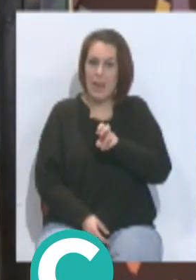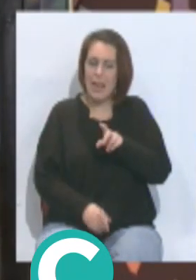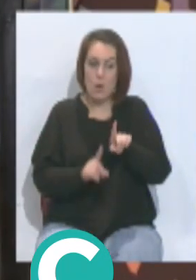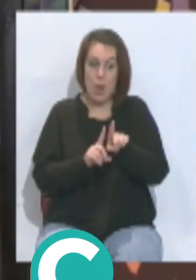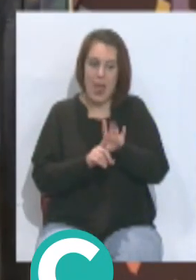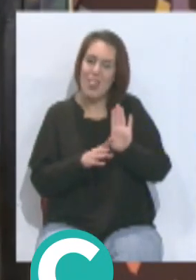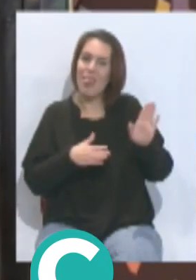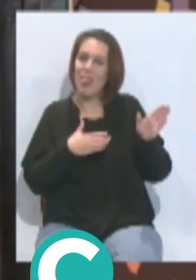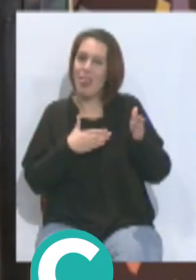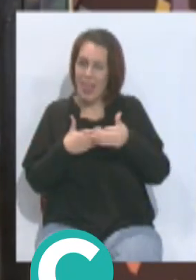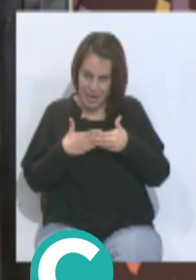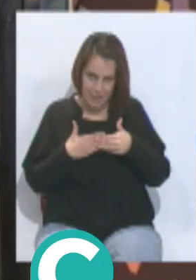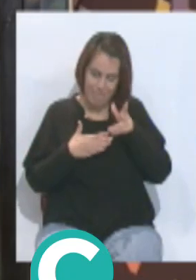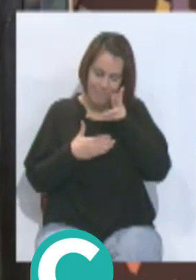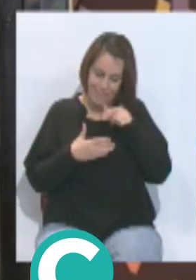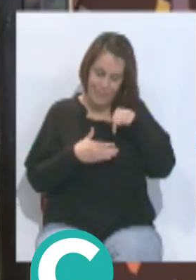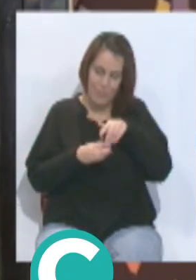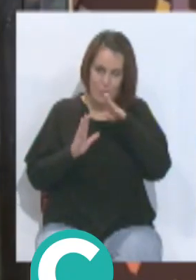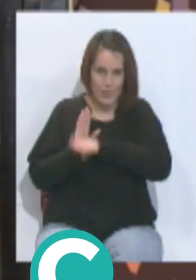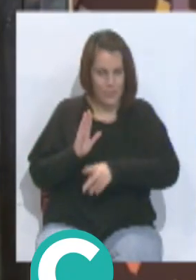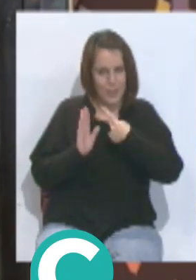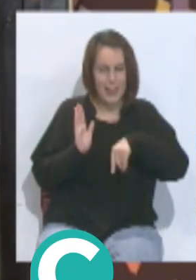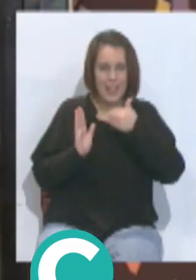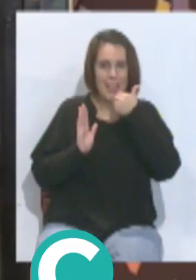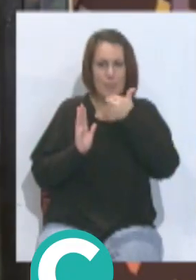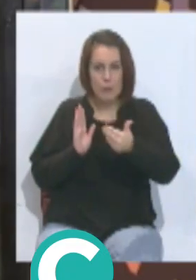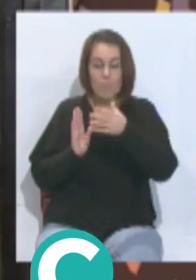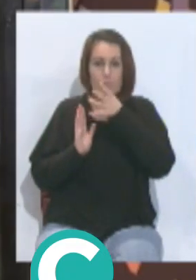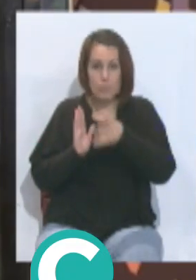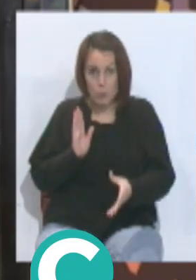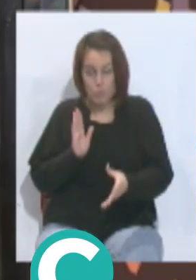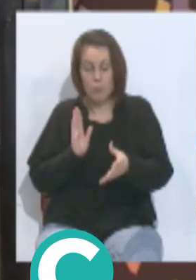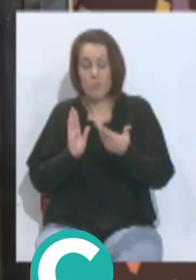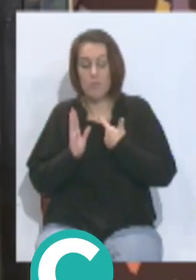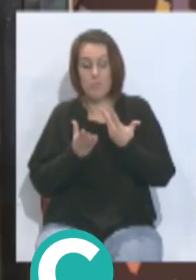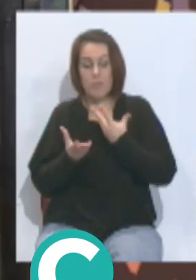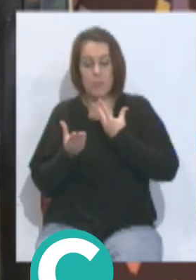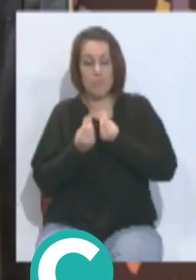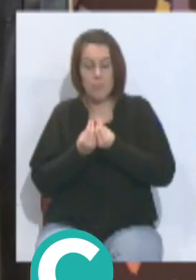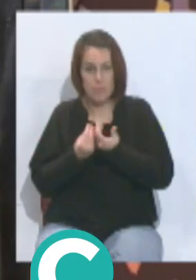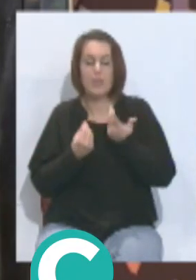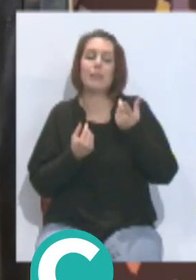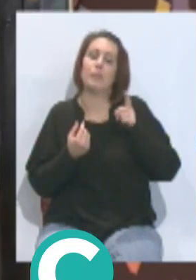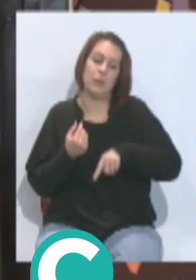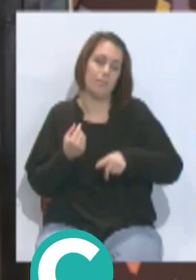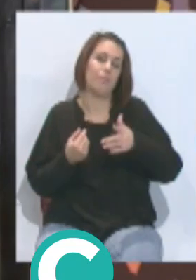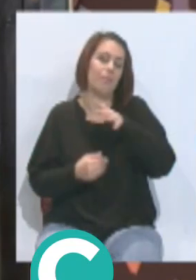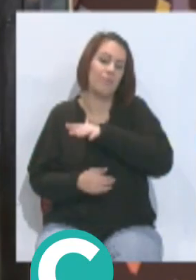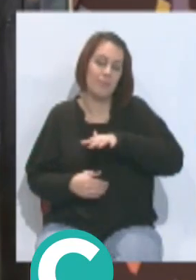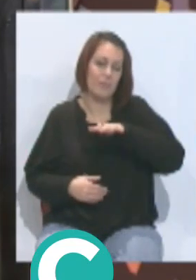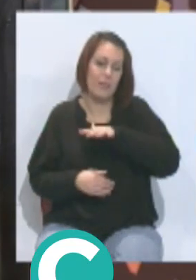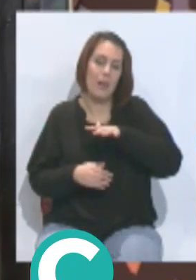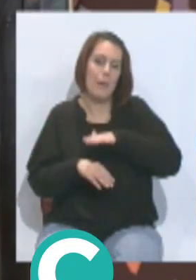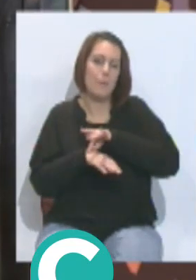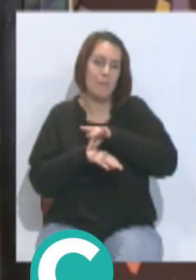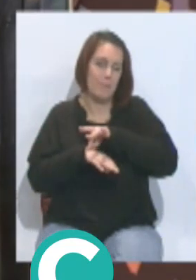como cierre, como broche de oro a este programa, con nuestro agradecimiento por haber estado aquí con nosotros y con el emplazamiento a que